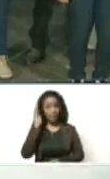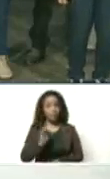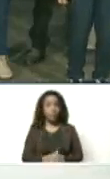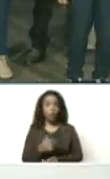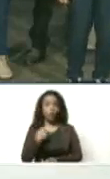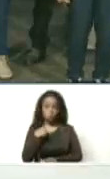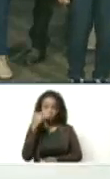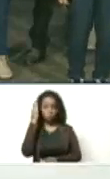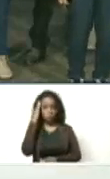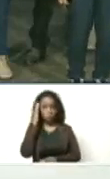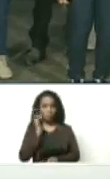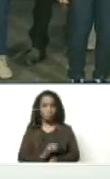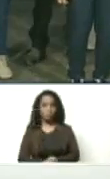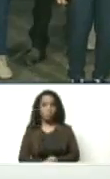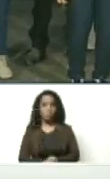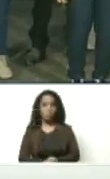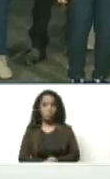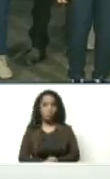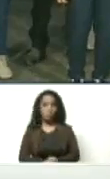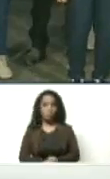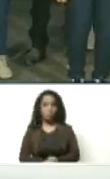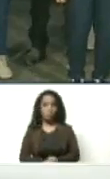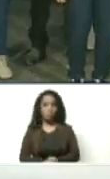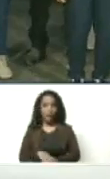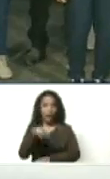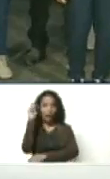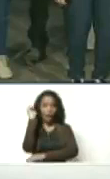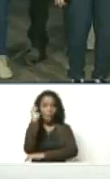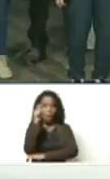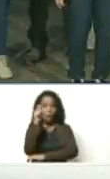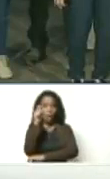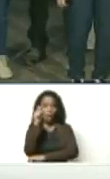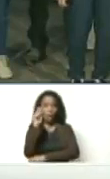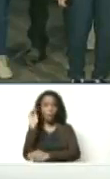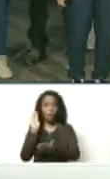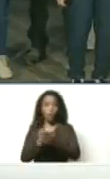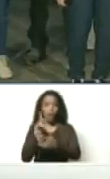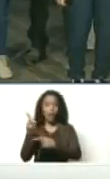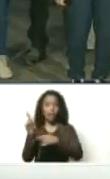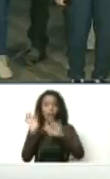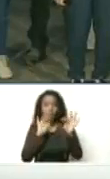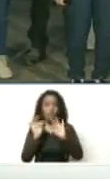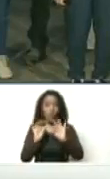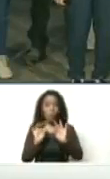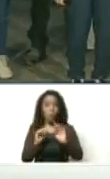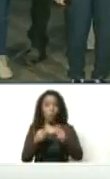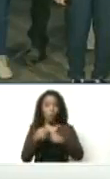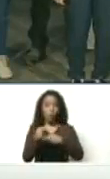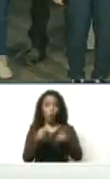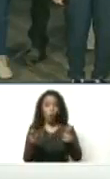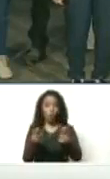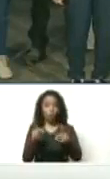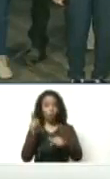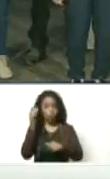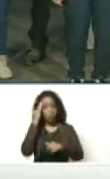yo lo sé. La magia aquella que le estamos metiendo para rendimiento por hectárea. ¿Ah?